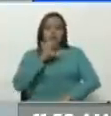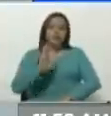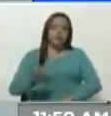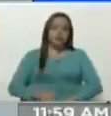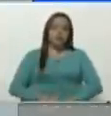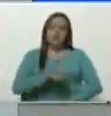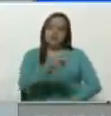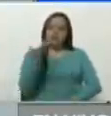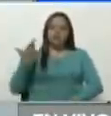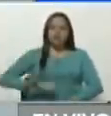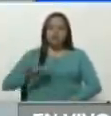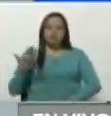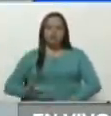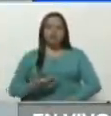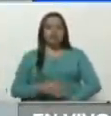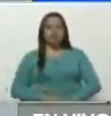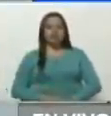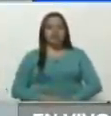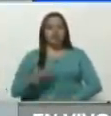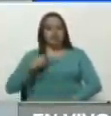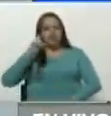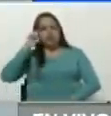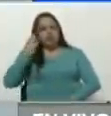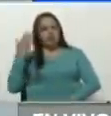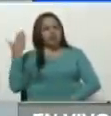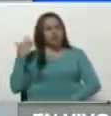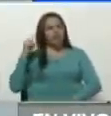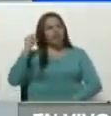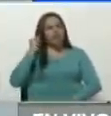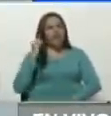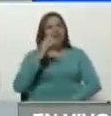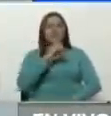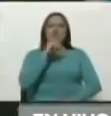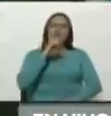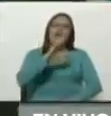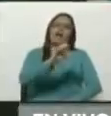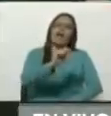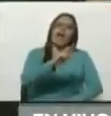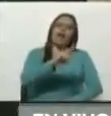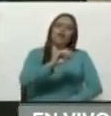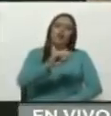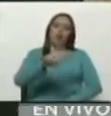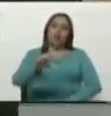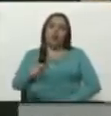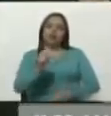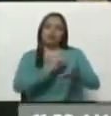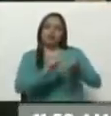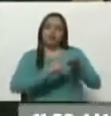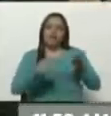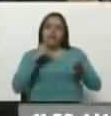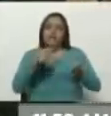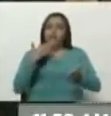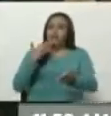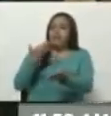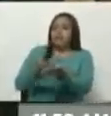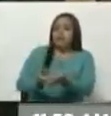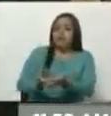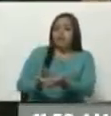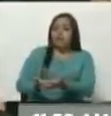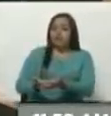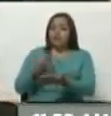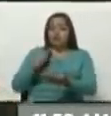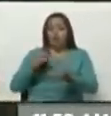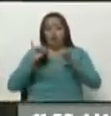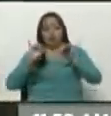es muy importante. Yo me acuerdo que Carola Chávez sacó un artículo muy bueno que decía, permíteme, permíteme